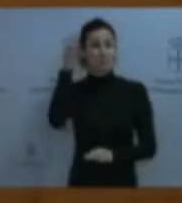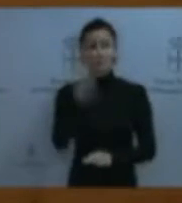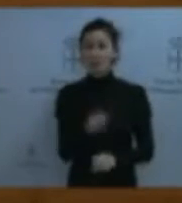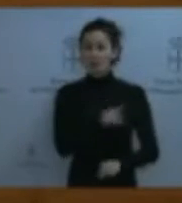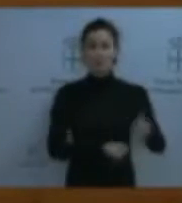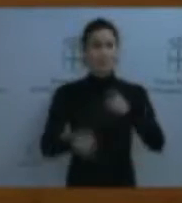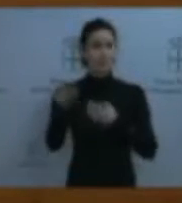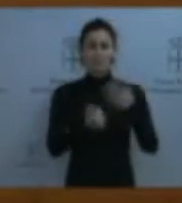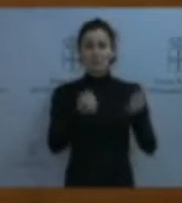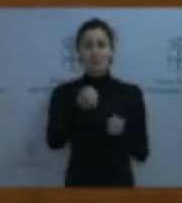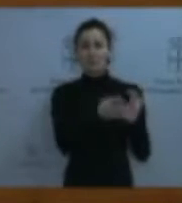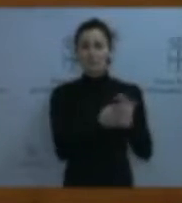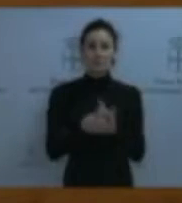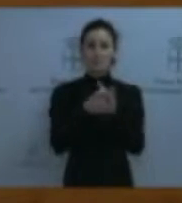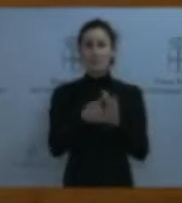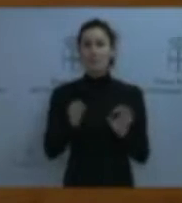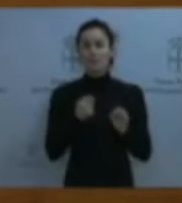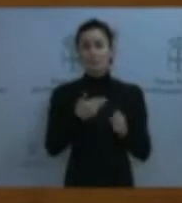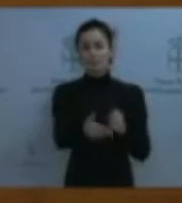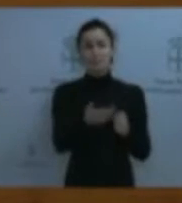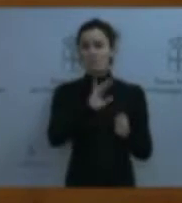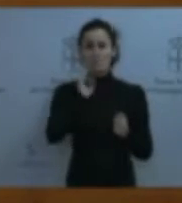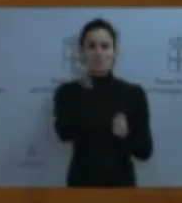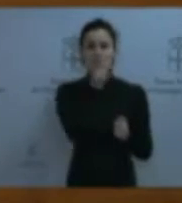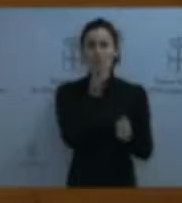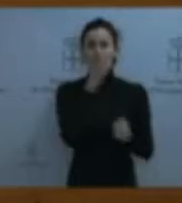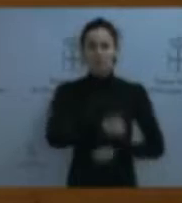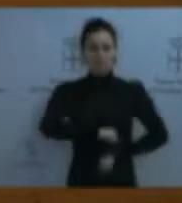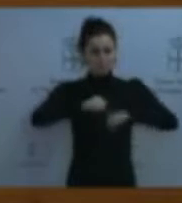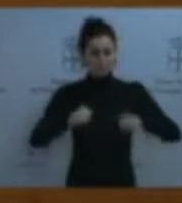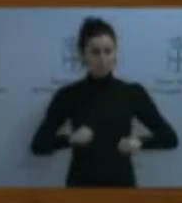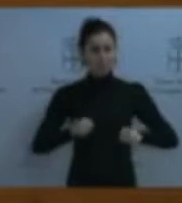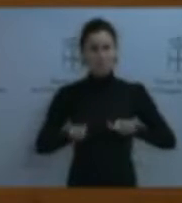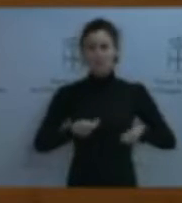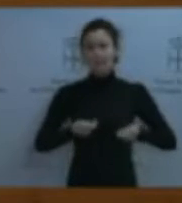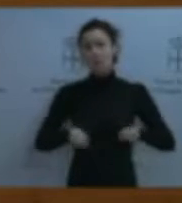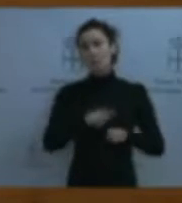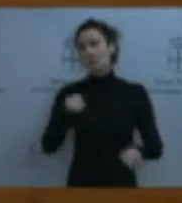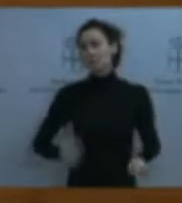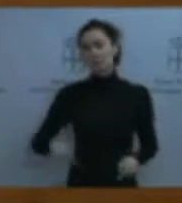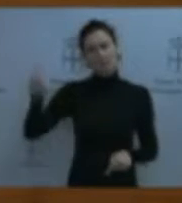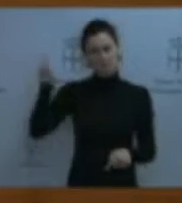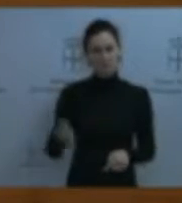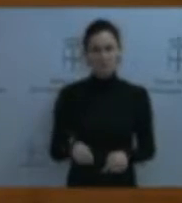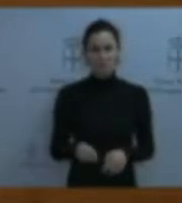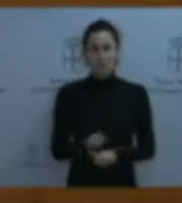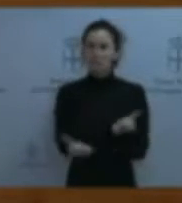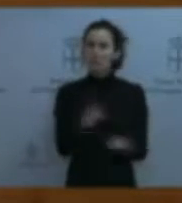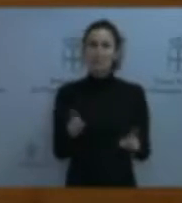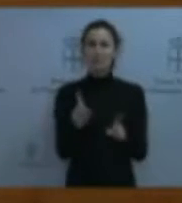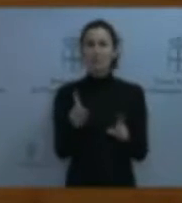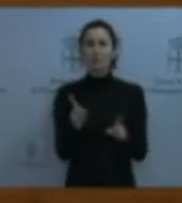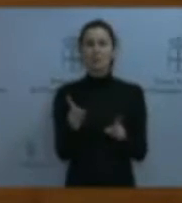láctea que creció en base a falsas expectativas de consolidados mercados como el chino. Además, tampoco se tuvieron en